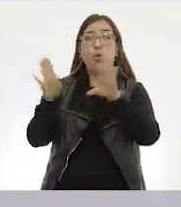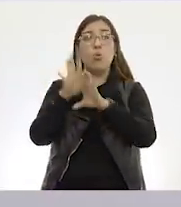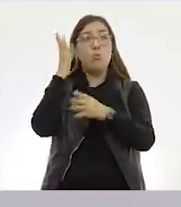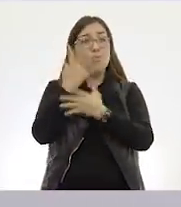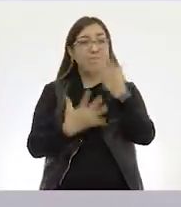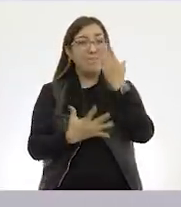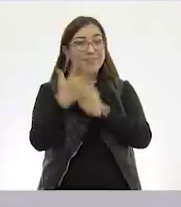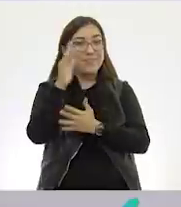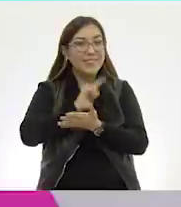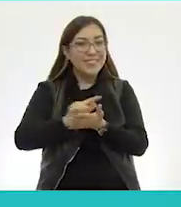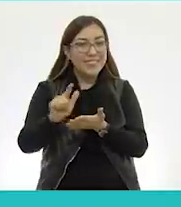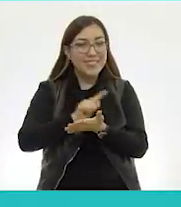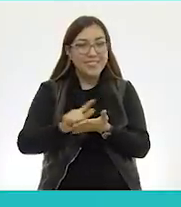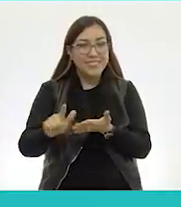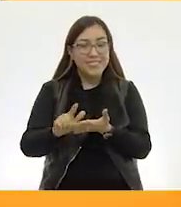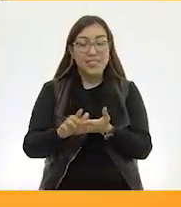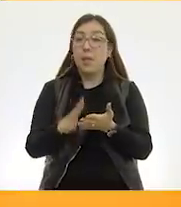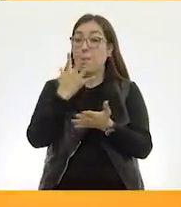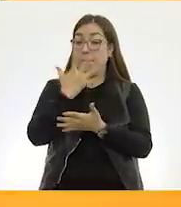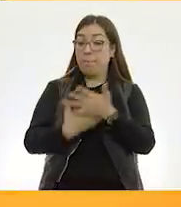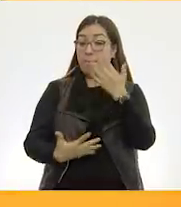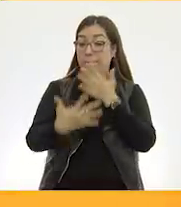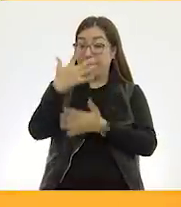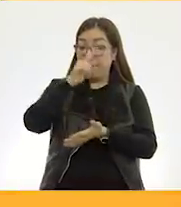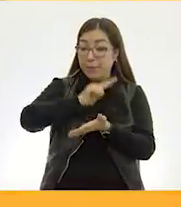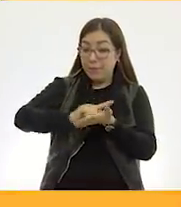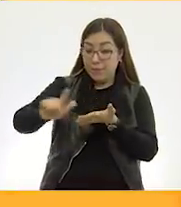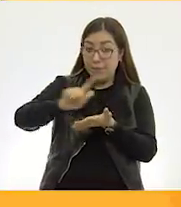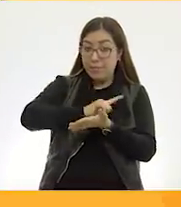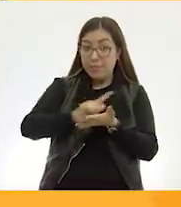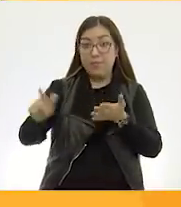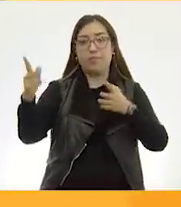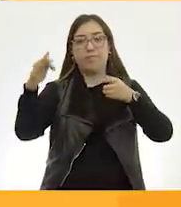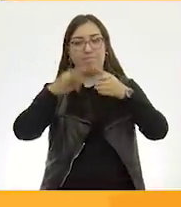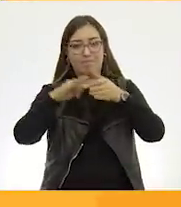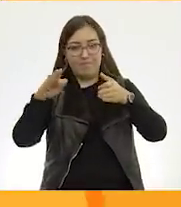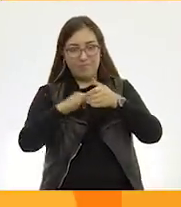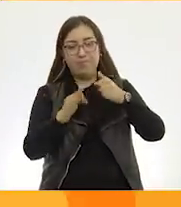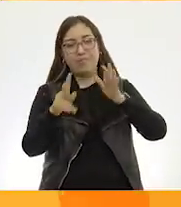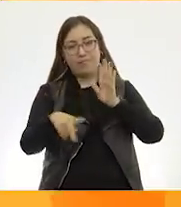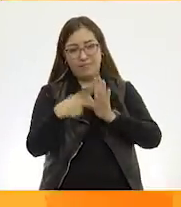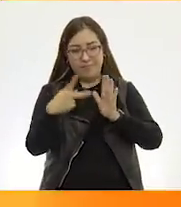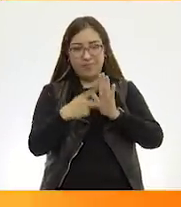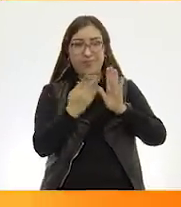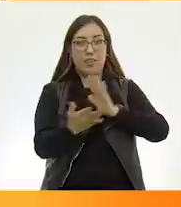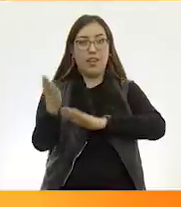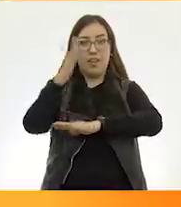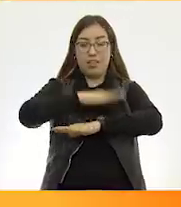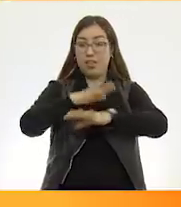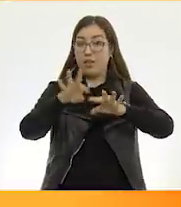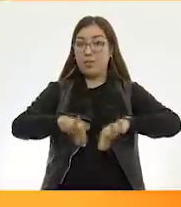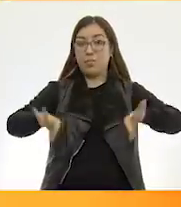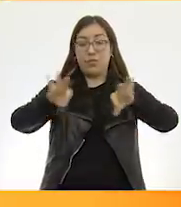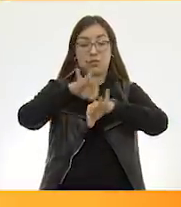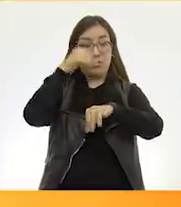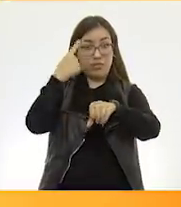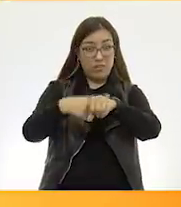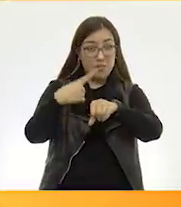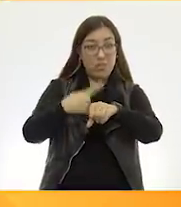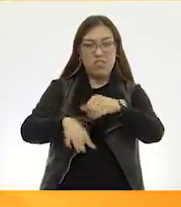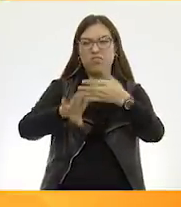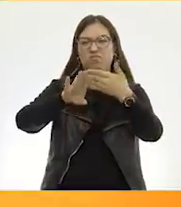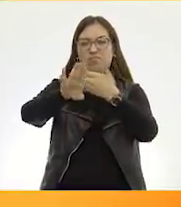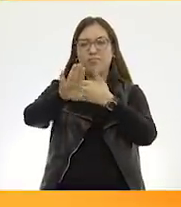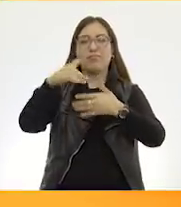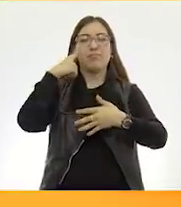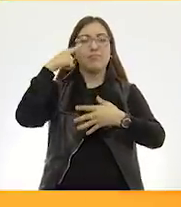manos! Lavarnos las manos varias veces al día es importante para prevenir cualquier enfermedad. Sigue estos